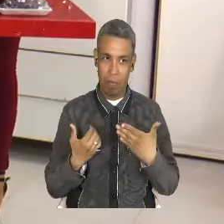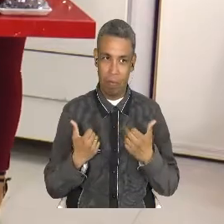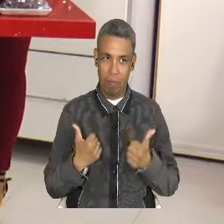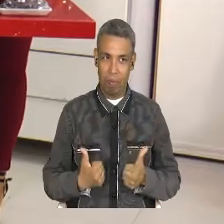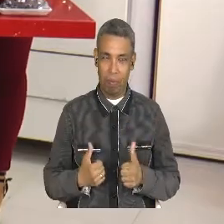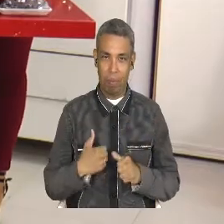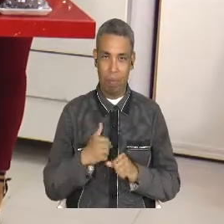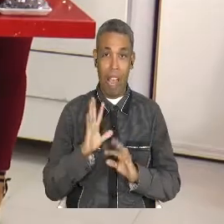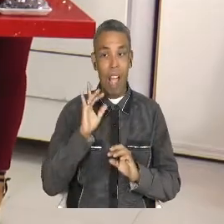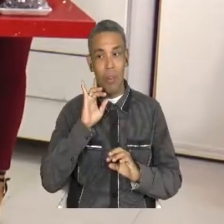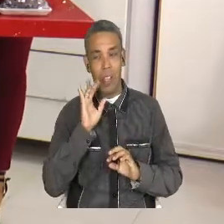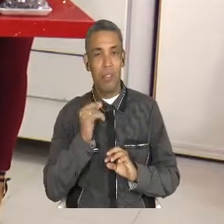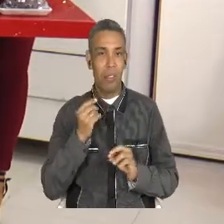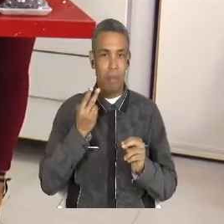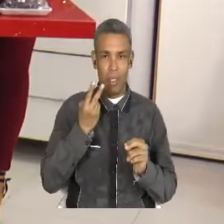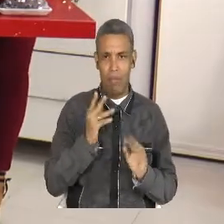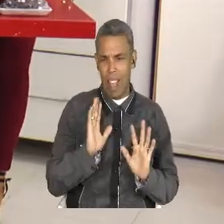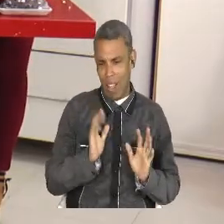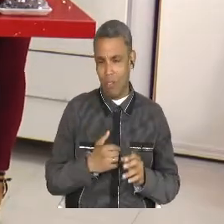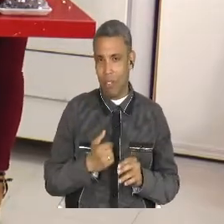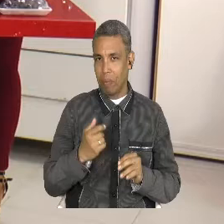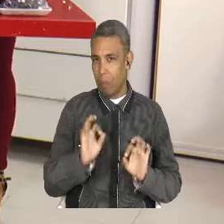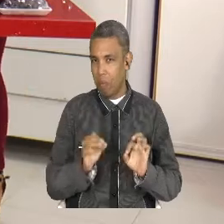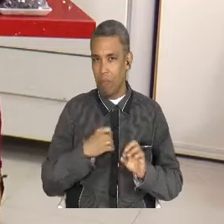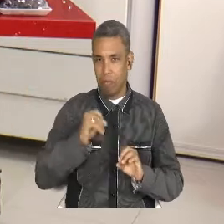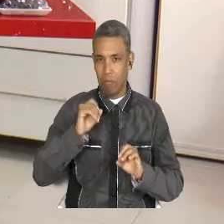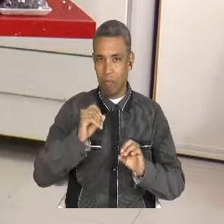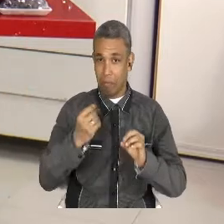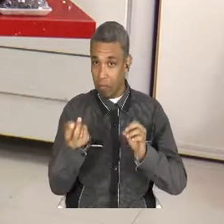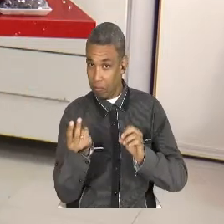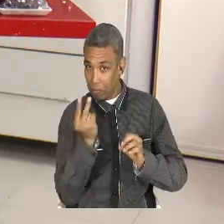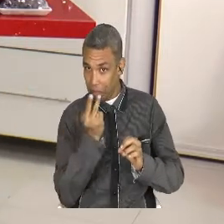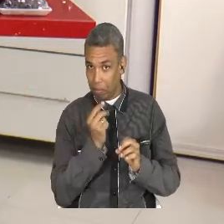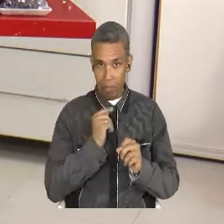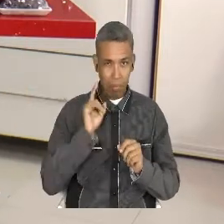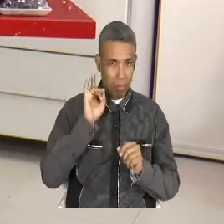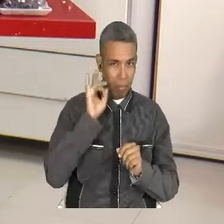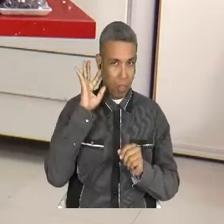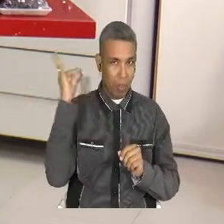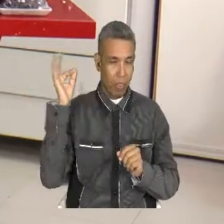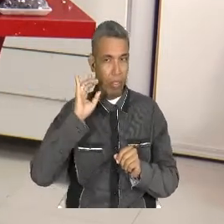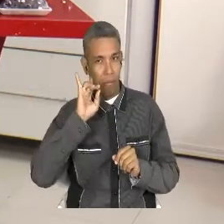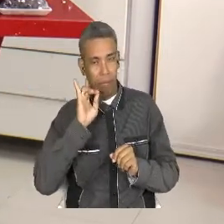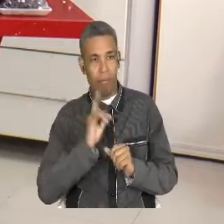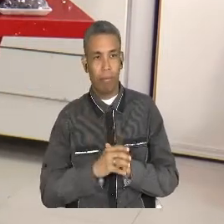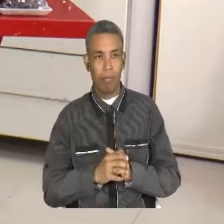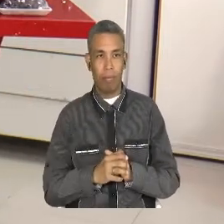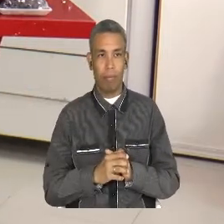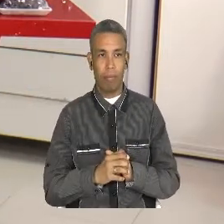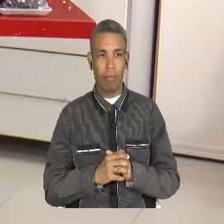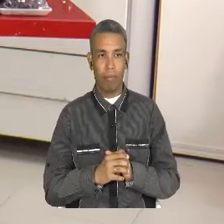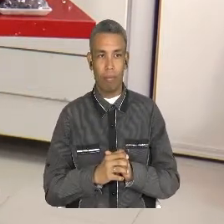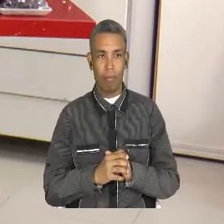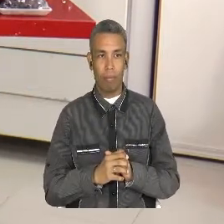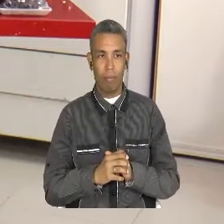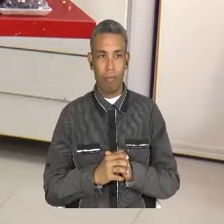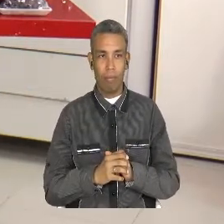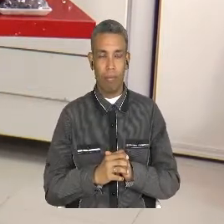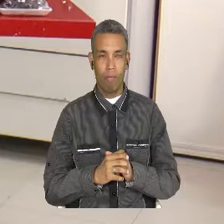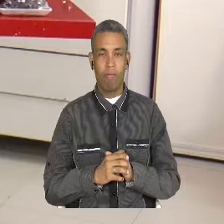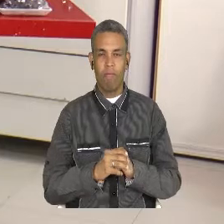¿no? Esto es auditivo y visual, Don Libardo, por eso es que Enlace Televisión se caracteriza por tener siempre los mejores clientes, como en este